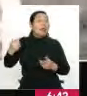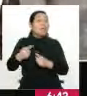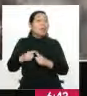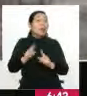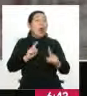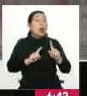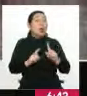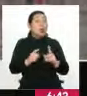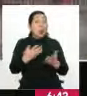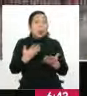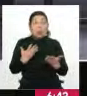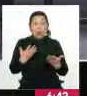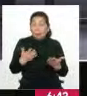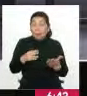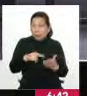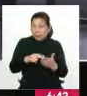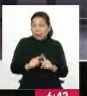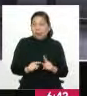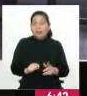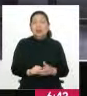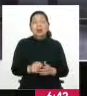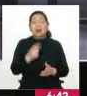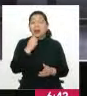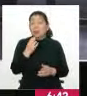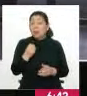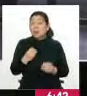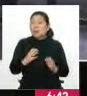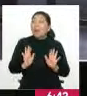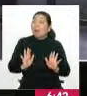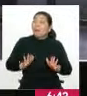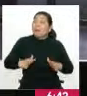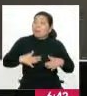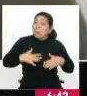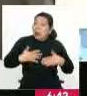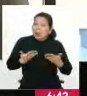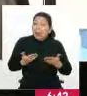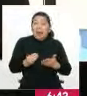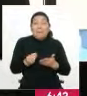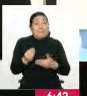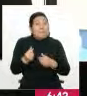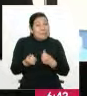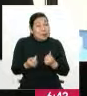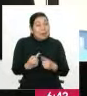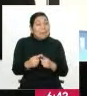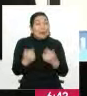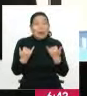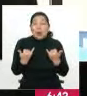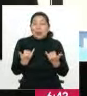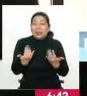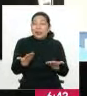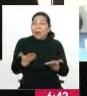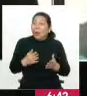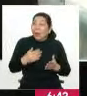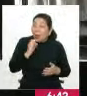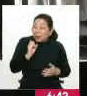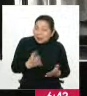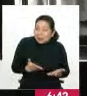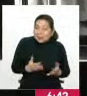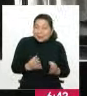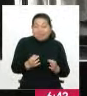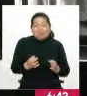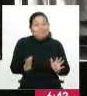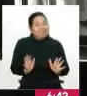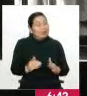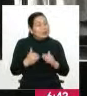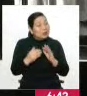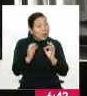Existen algunos estudios preliminares que nos dicen que posiblemente tuviera una mayor severidad, pero esto todavía no podemos replicarlo en el